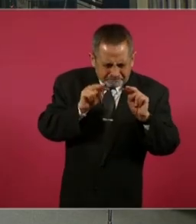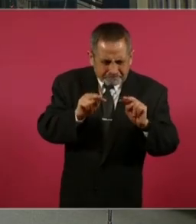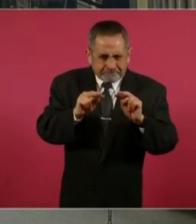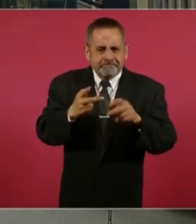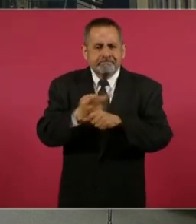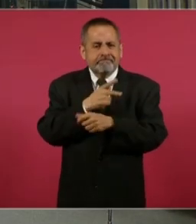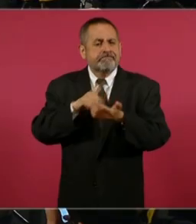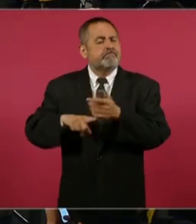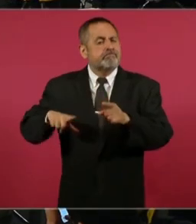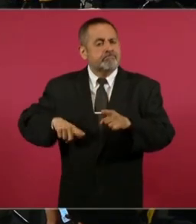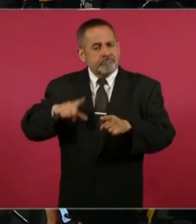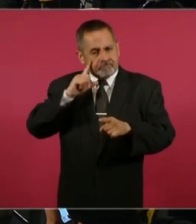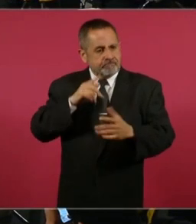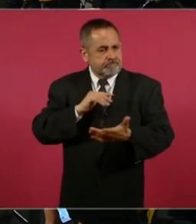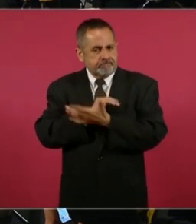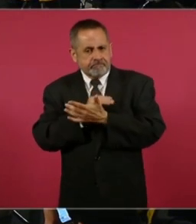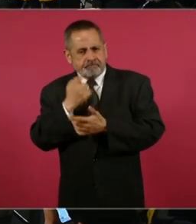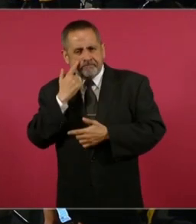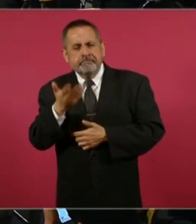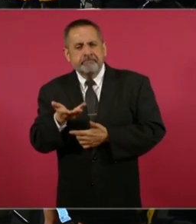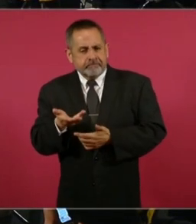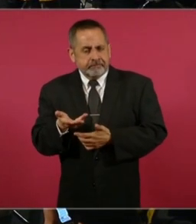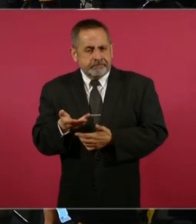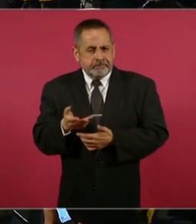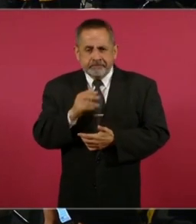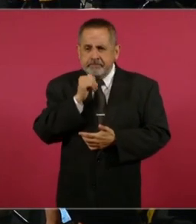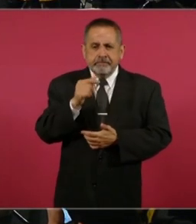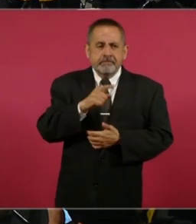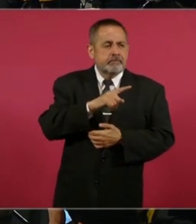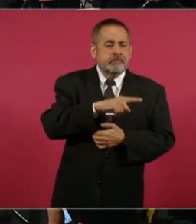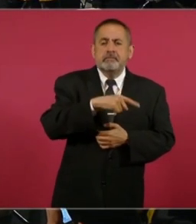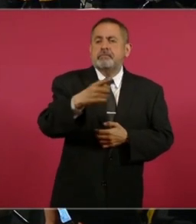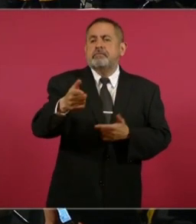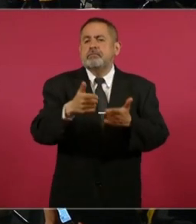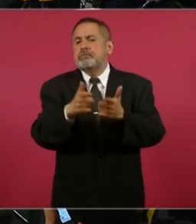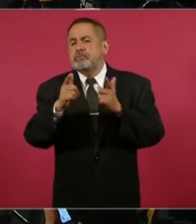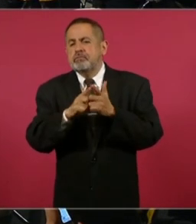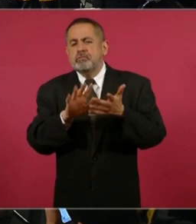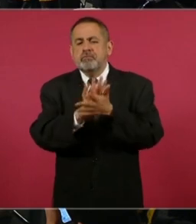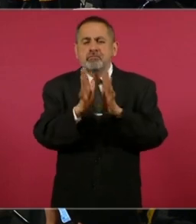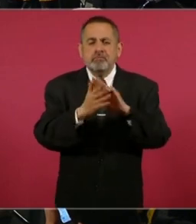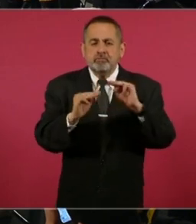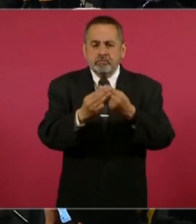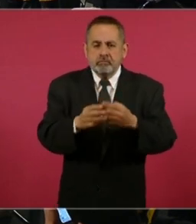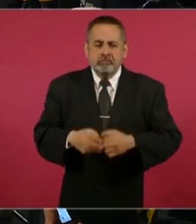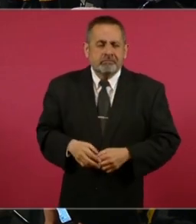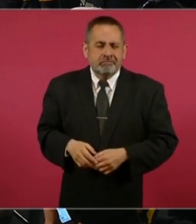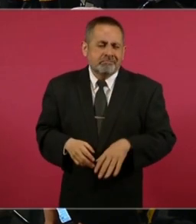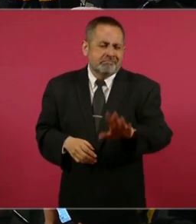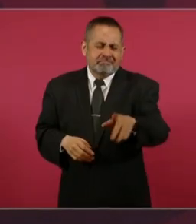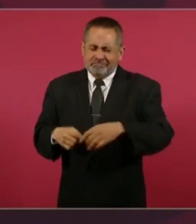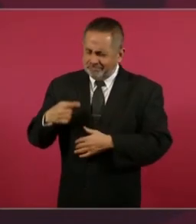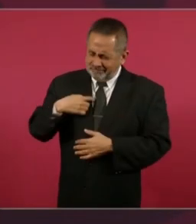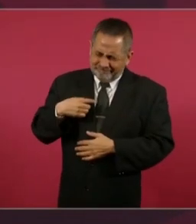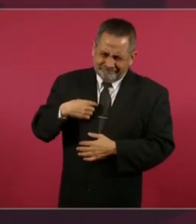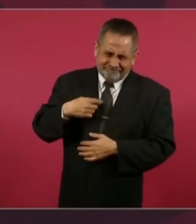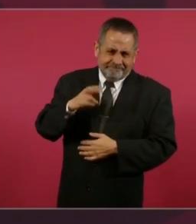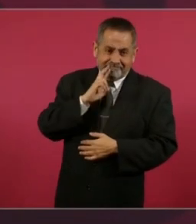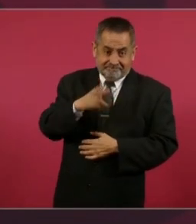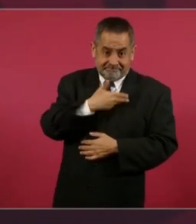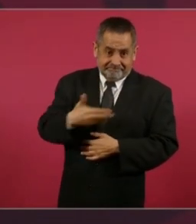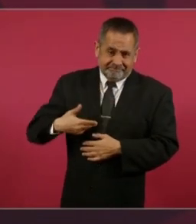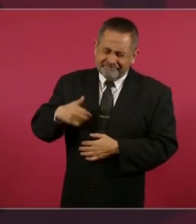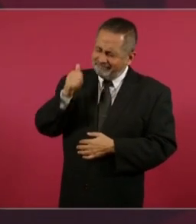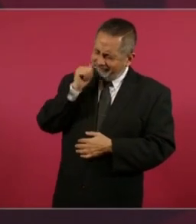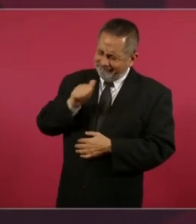sea el gobierno el que atienda la petición y que no se tengan que dirigir a un grupo criminal lo hemos hecho siempre